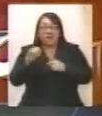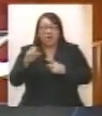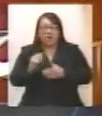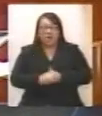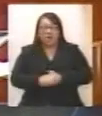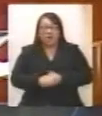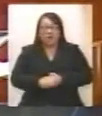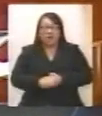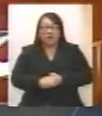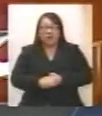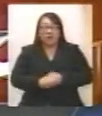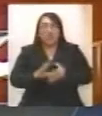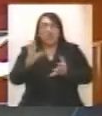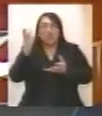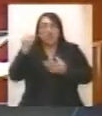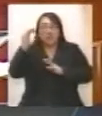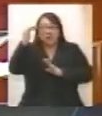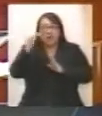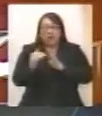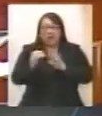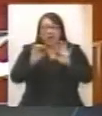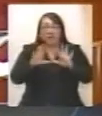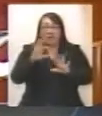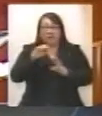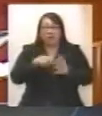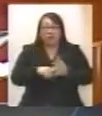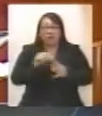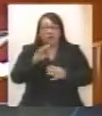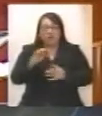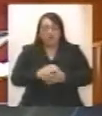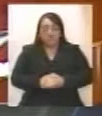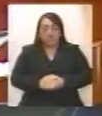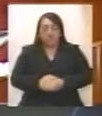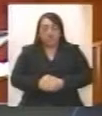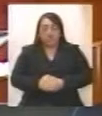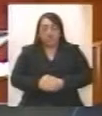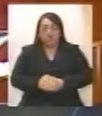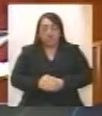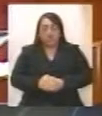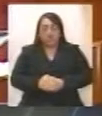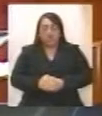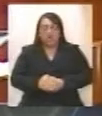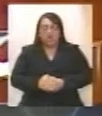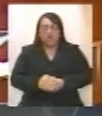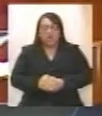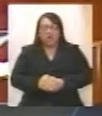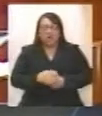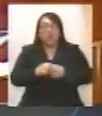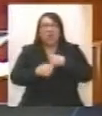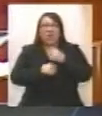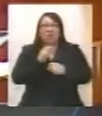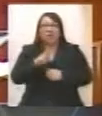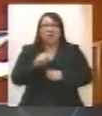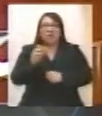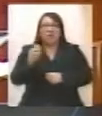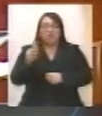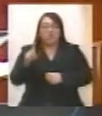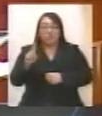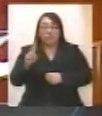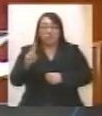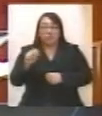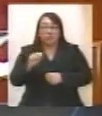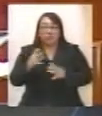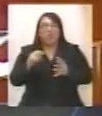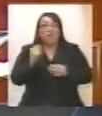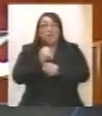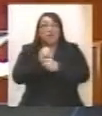se espera que se registre una reducción de 10 puntos porcentuales para el año 2021, la tasa de informalidad